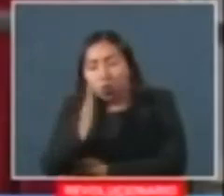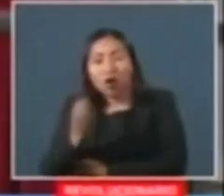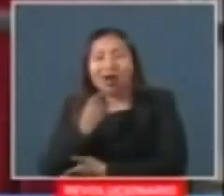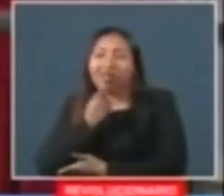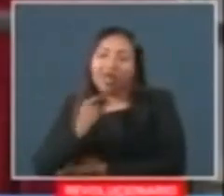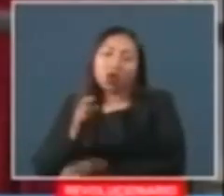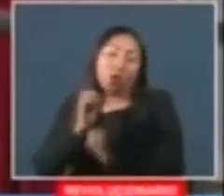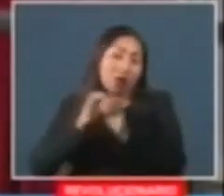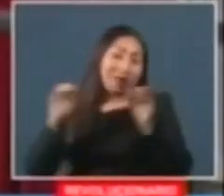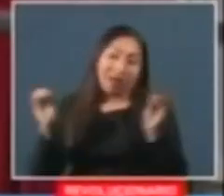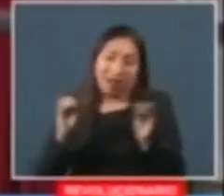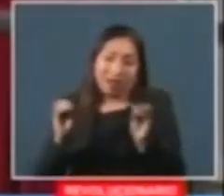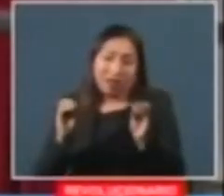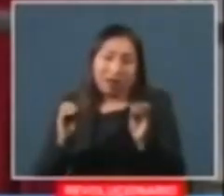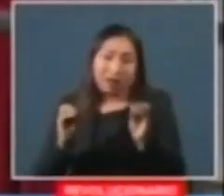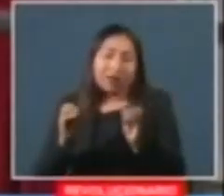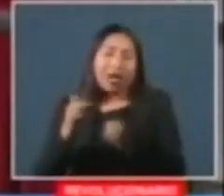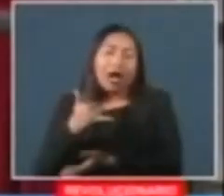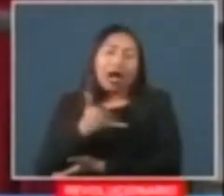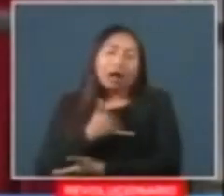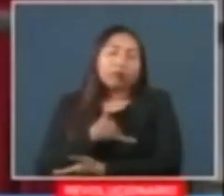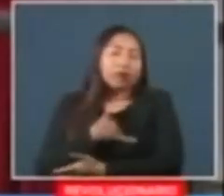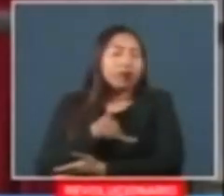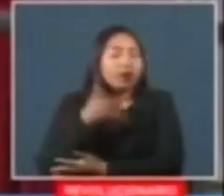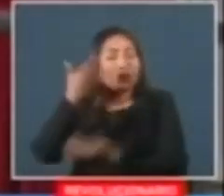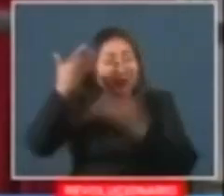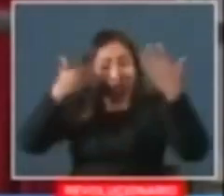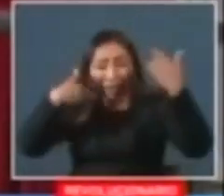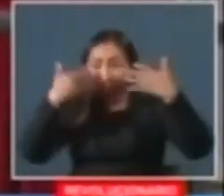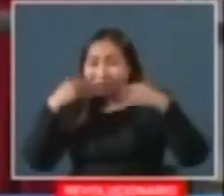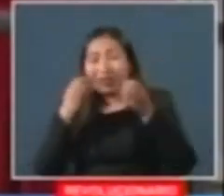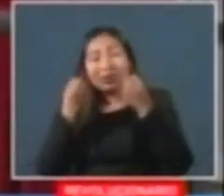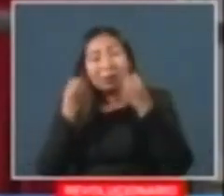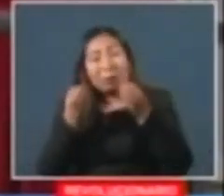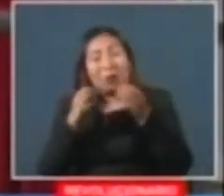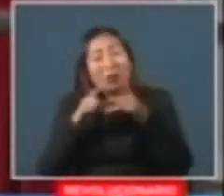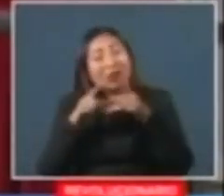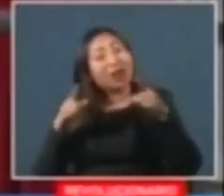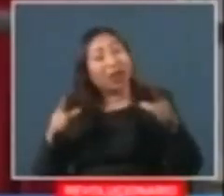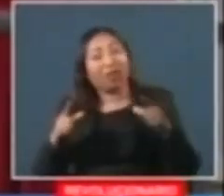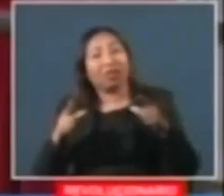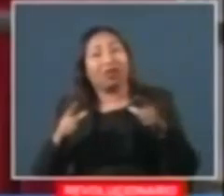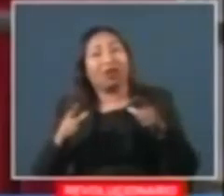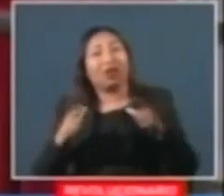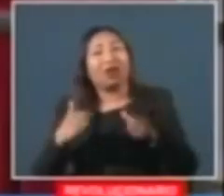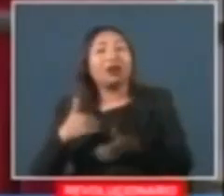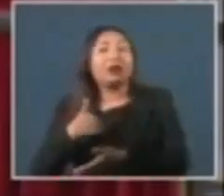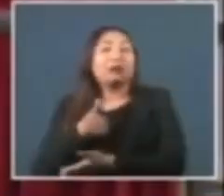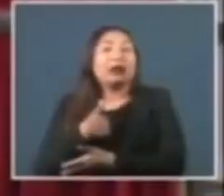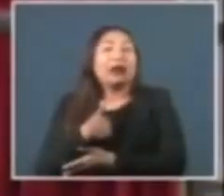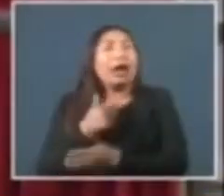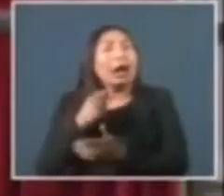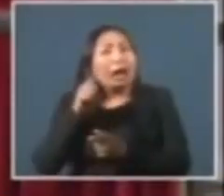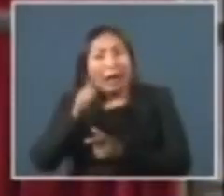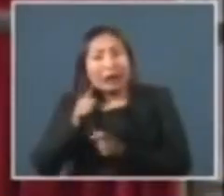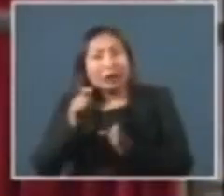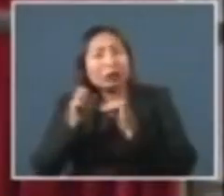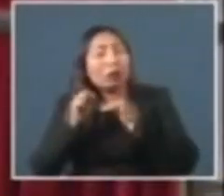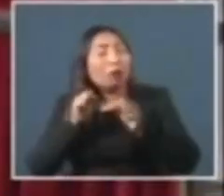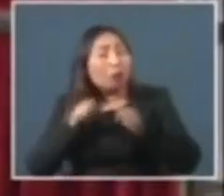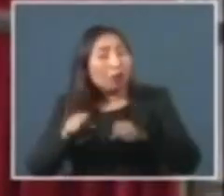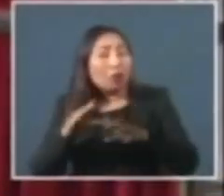De verdad que a mí me da lástima, porque saben ustedes, esto le pudo pasar a